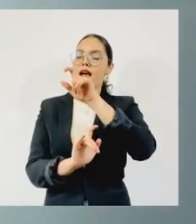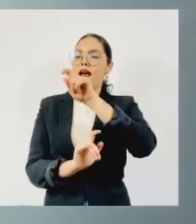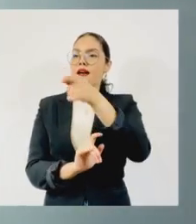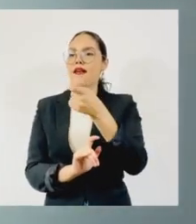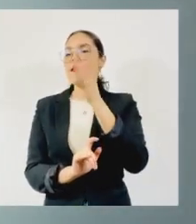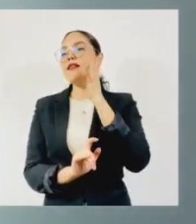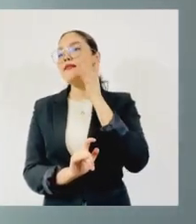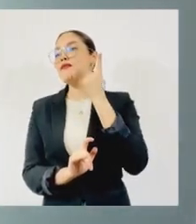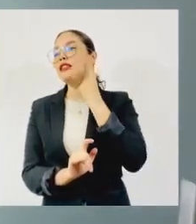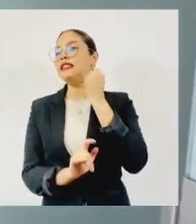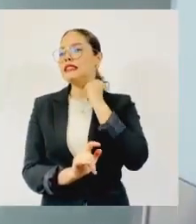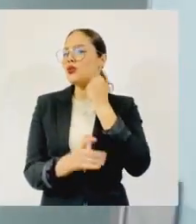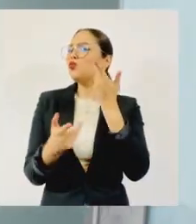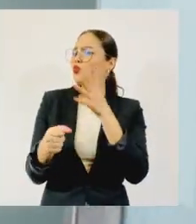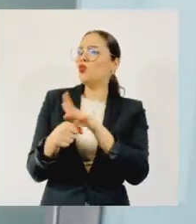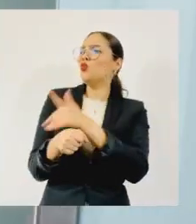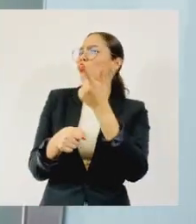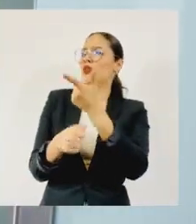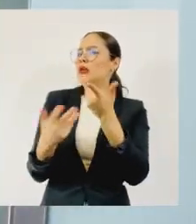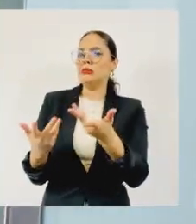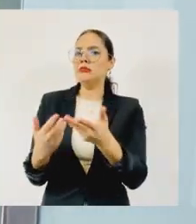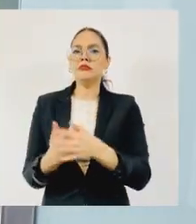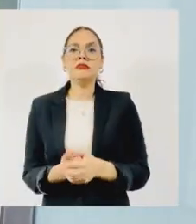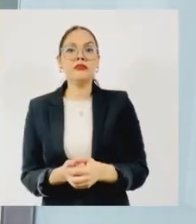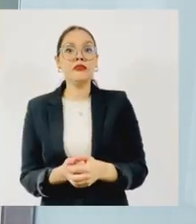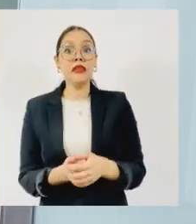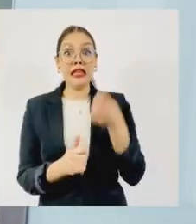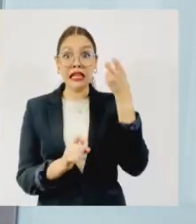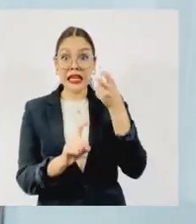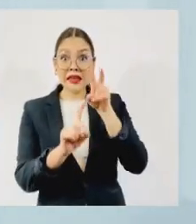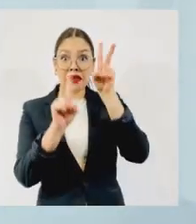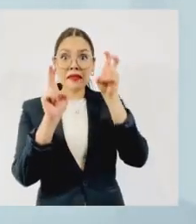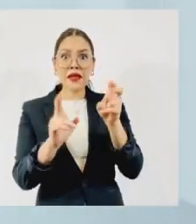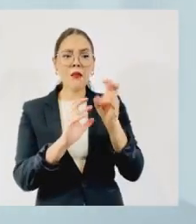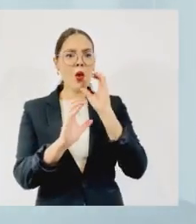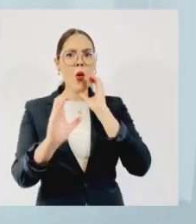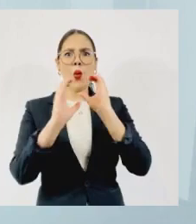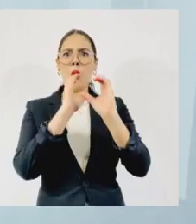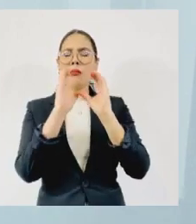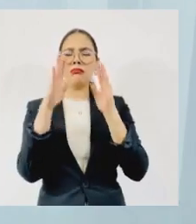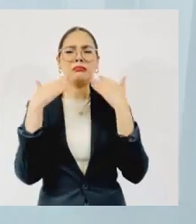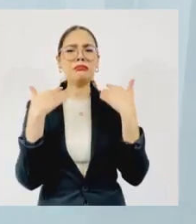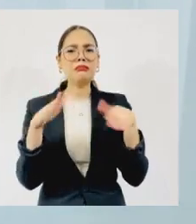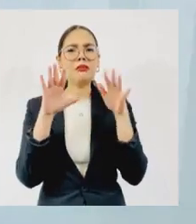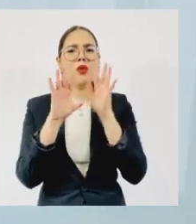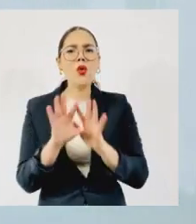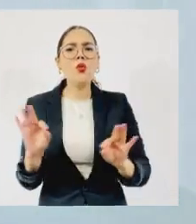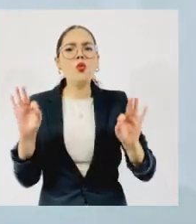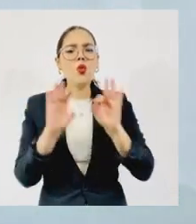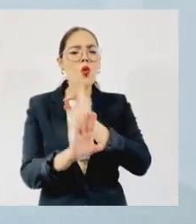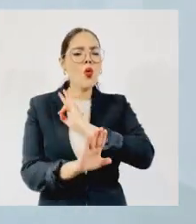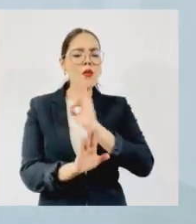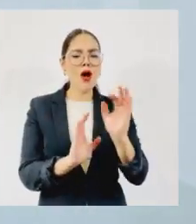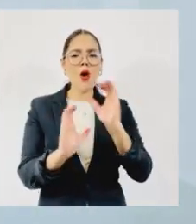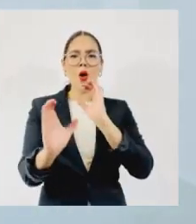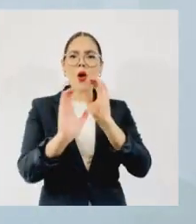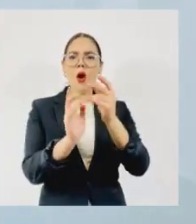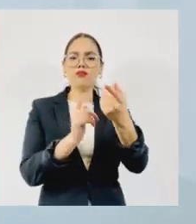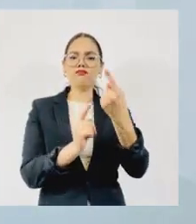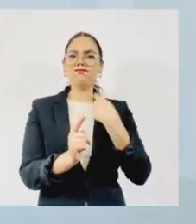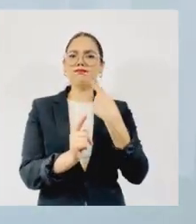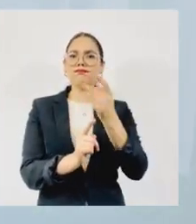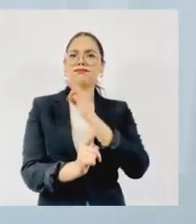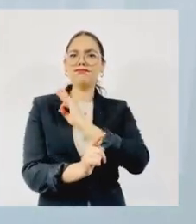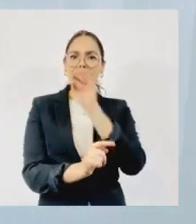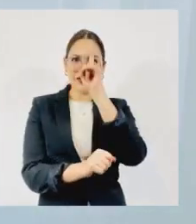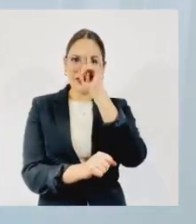Bueno, es muy importante que sigan las redes sociales del Canal del Congreso porque es un medio maravilloso para comunicarnos con ustedes y porque ustedes